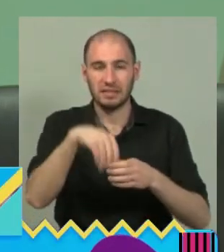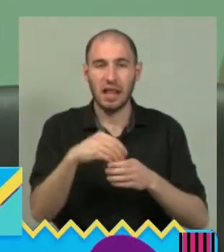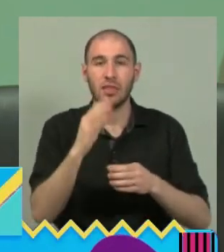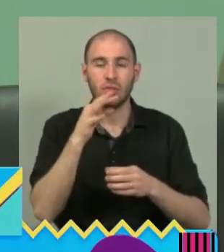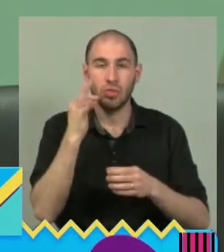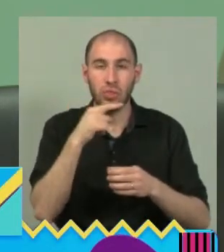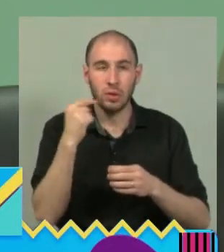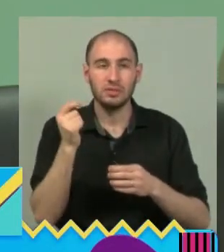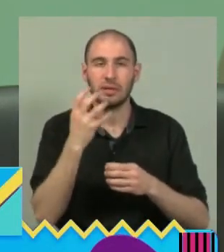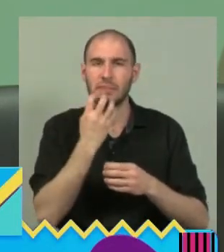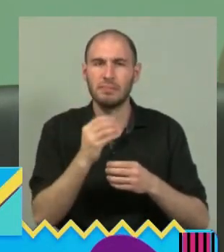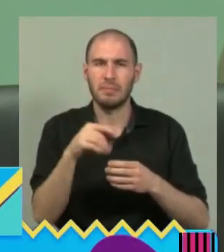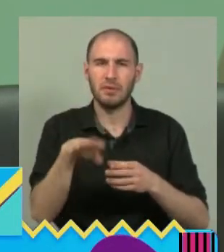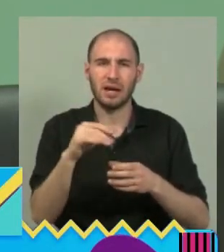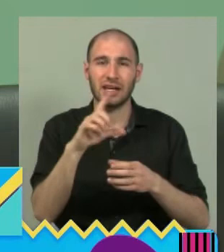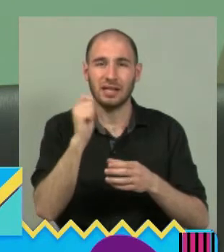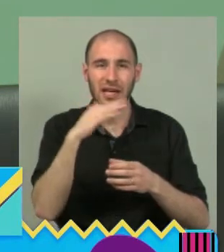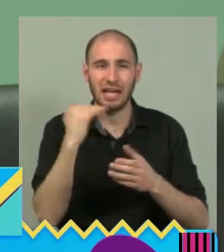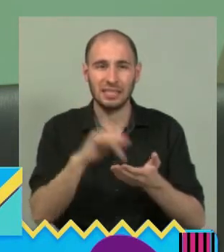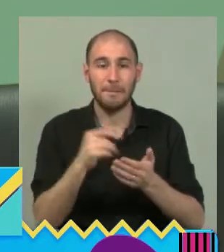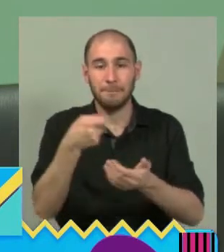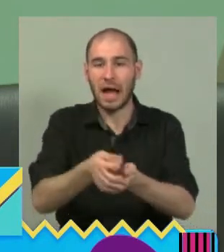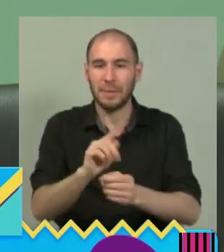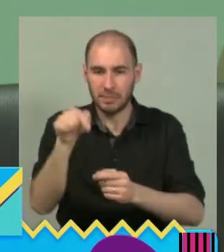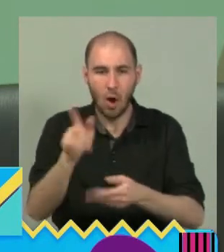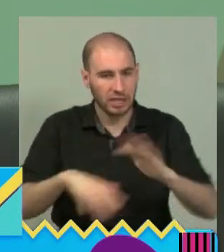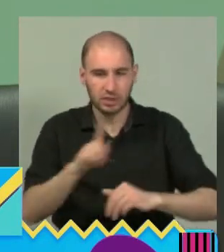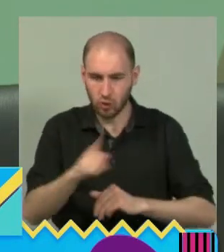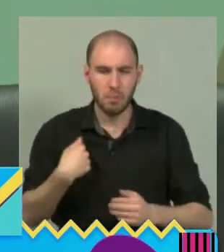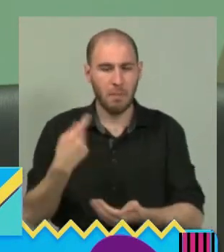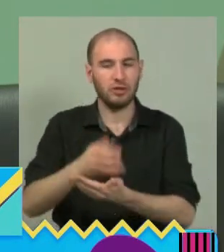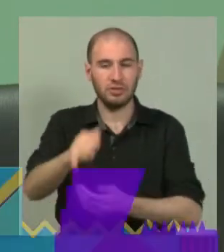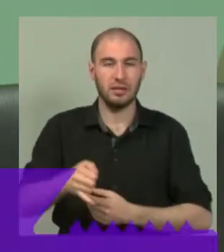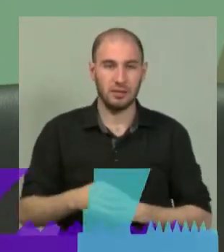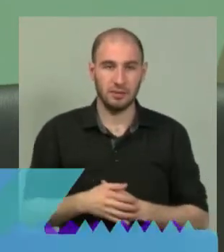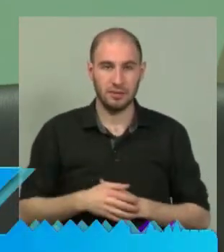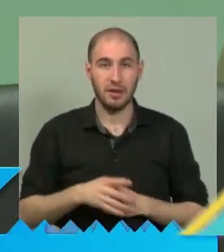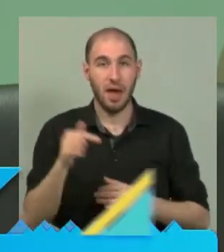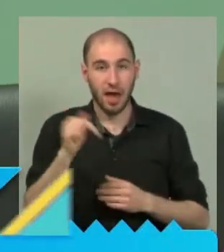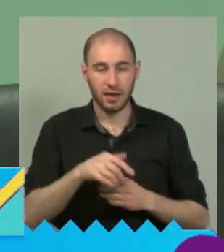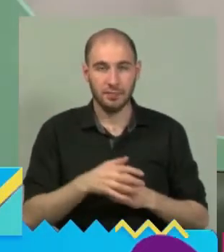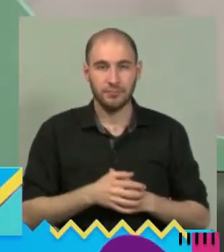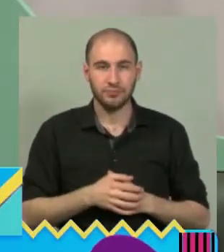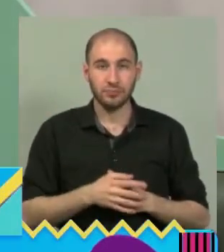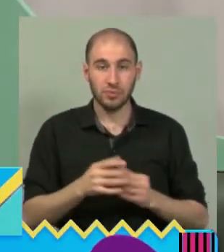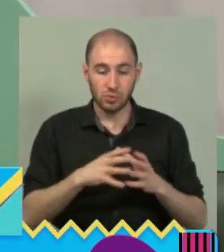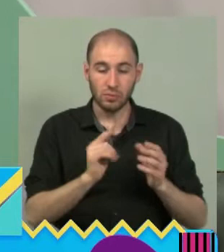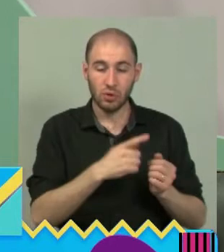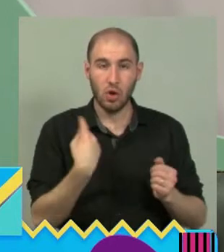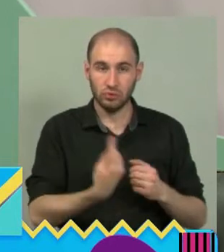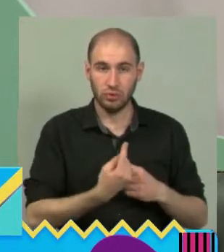y de dulce de membrillo en Jáchal. Le habían pagado para que no lo haga. O sea, Acá estamos